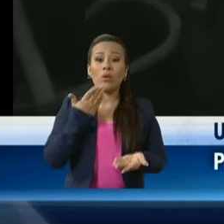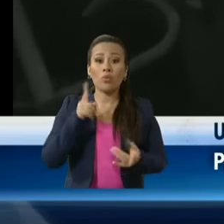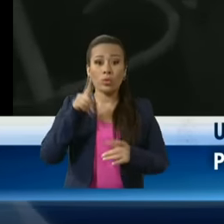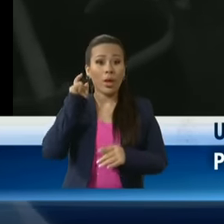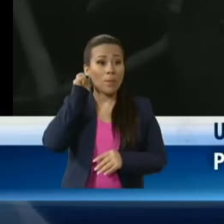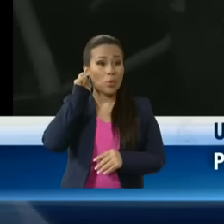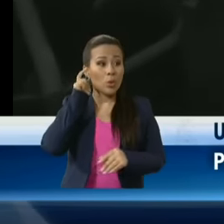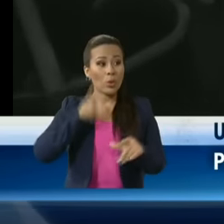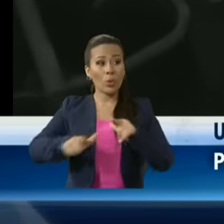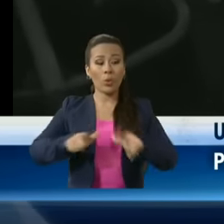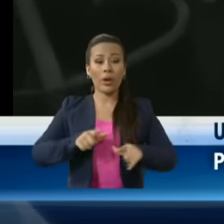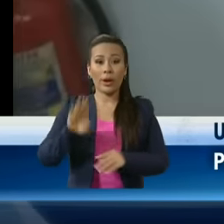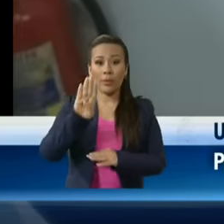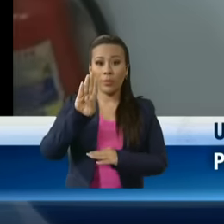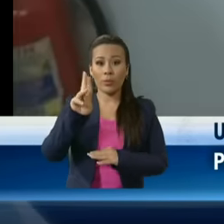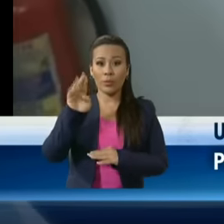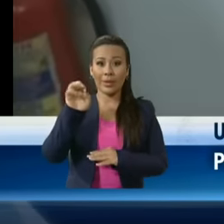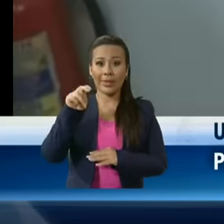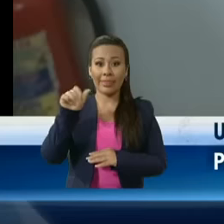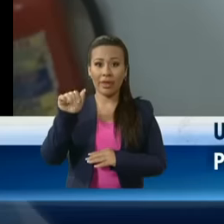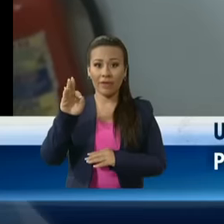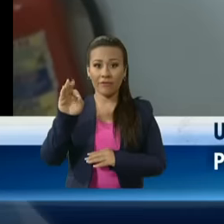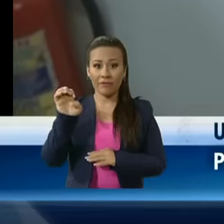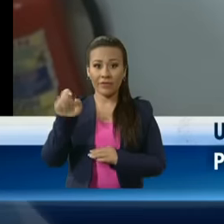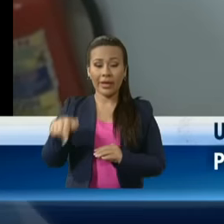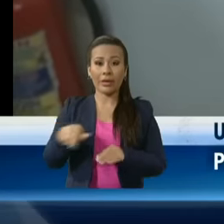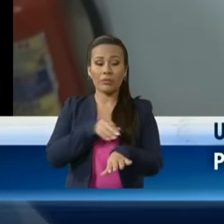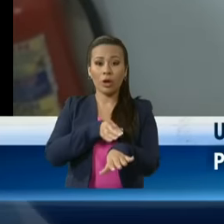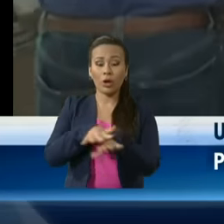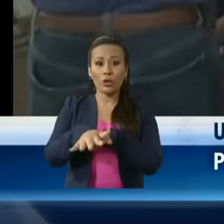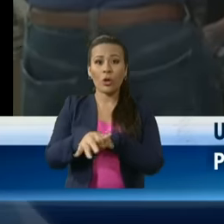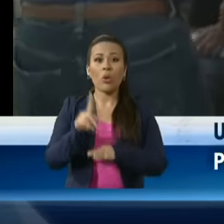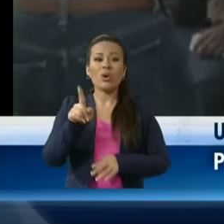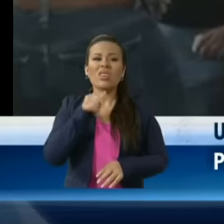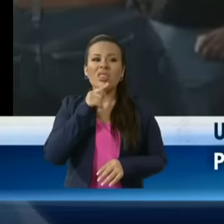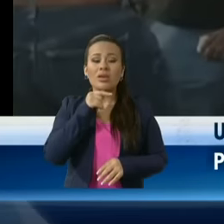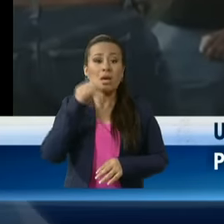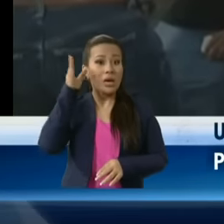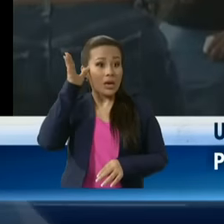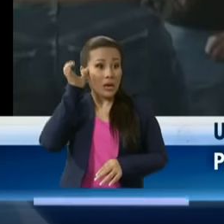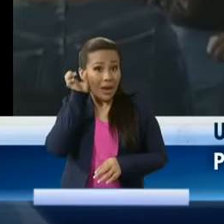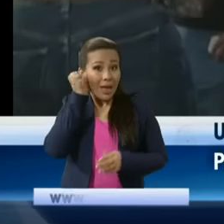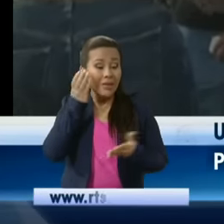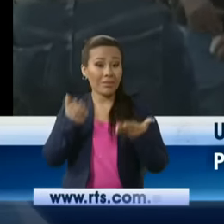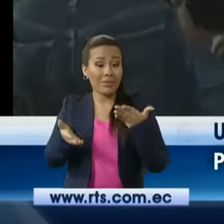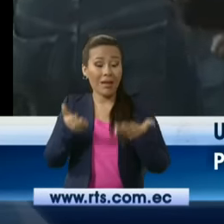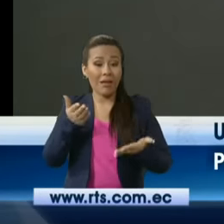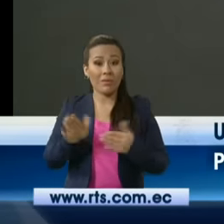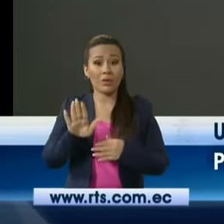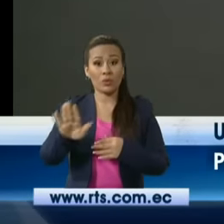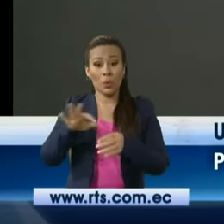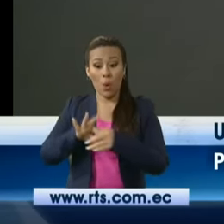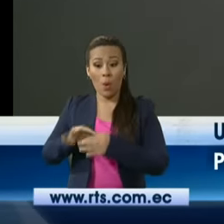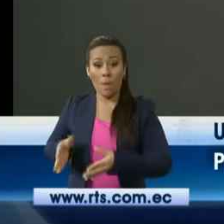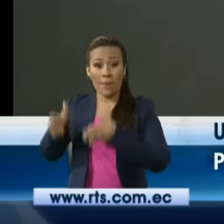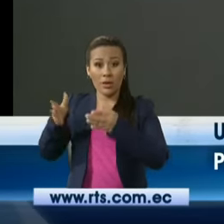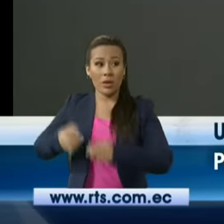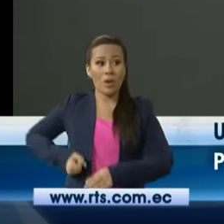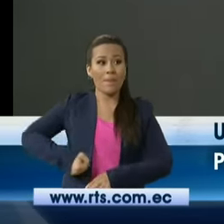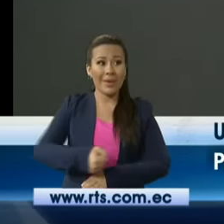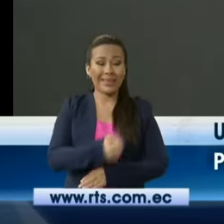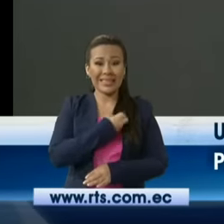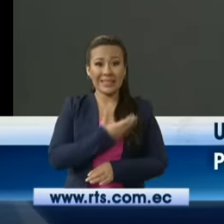veces cogen y asaltan a los locales. No, el compañero no apareció. En su domicilio, el dolor era evidente. Con su fallecimiento, un menor